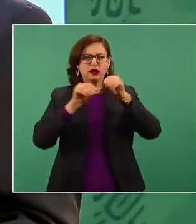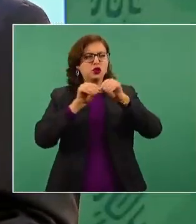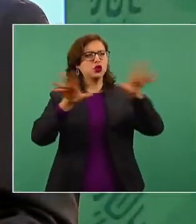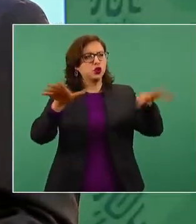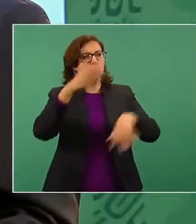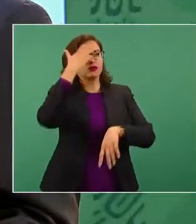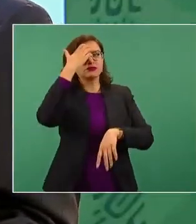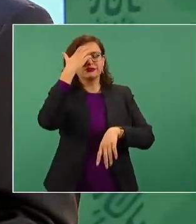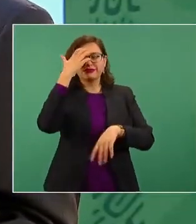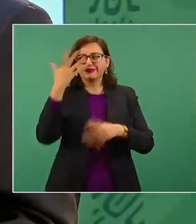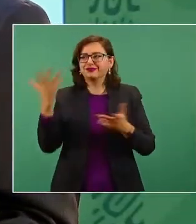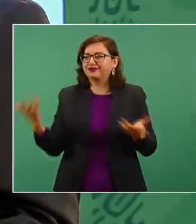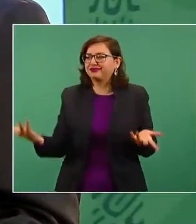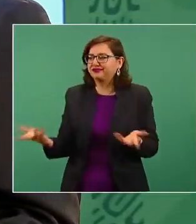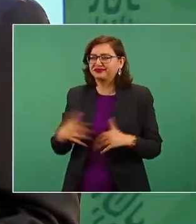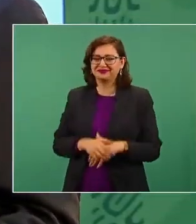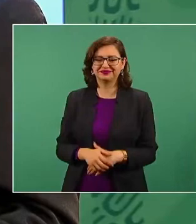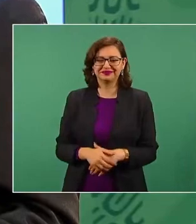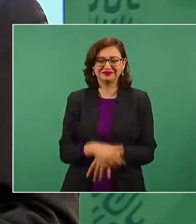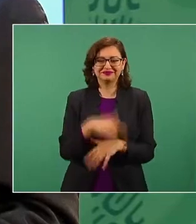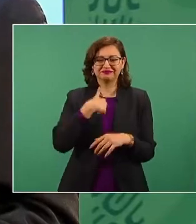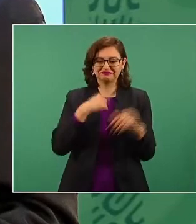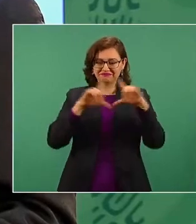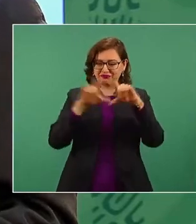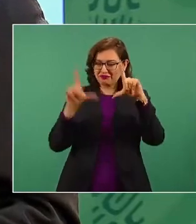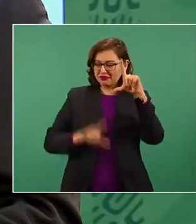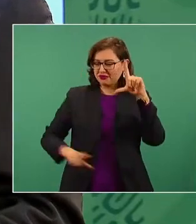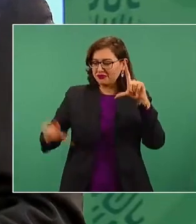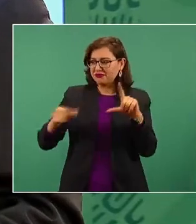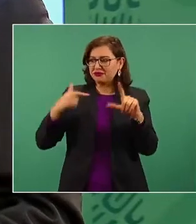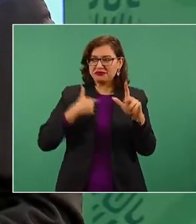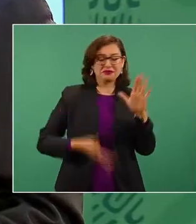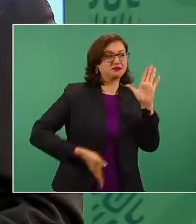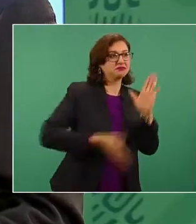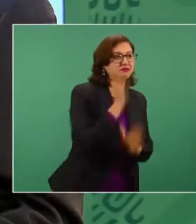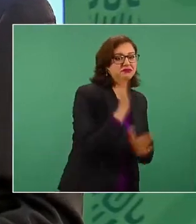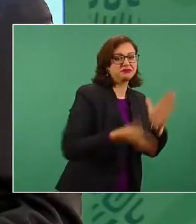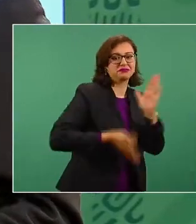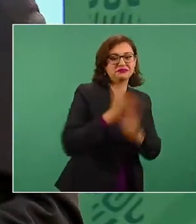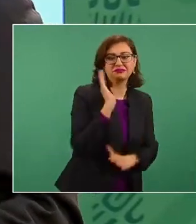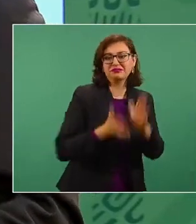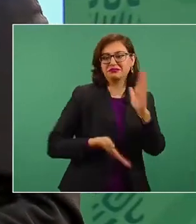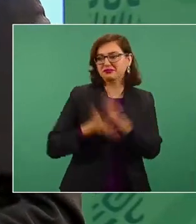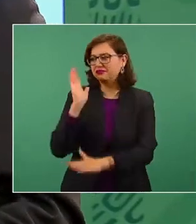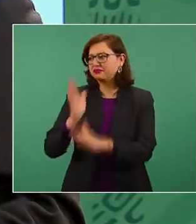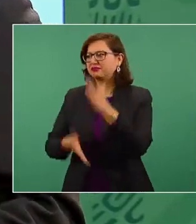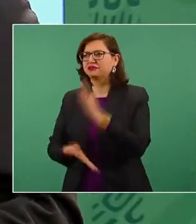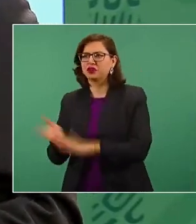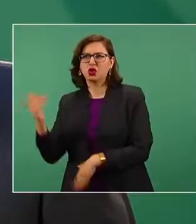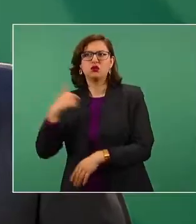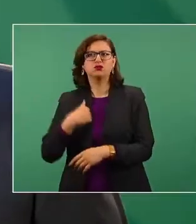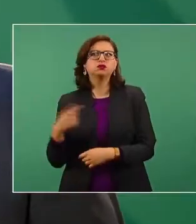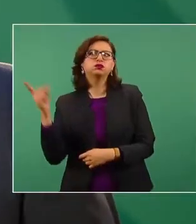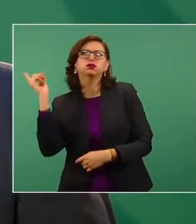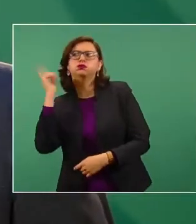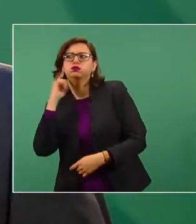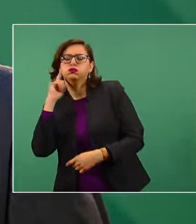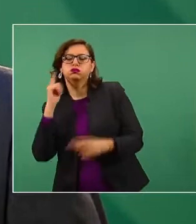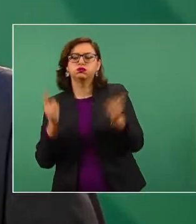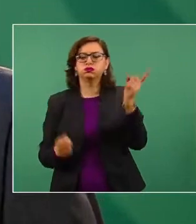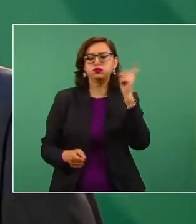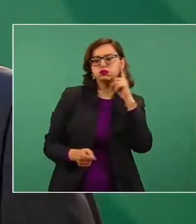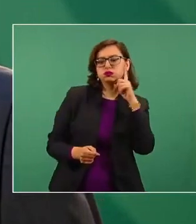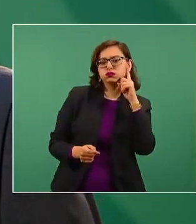en todos los pueblos recogiendo los sentimientos de la gente, ahora con la pandemia, con sana distancia, pero sigo